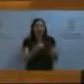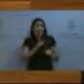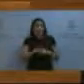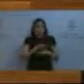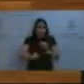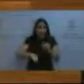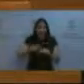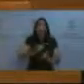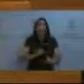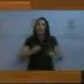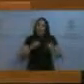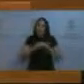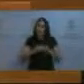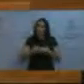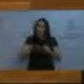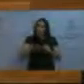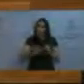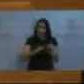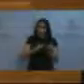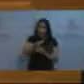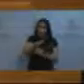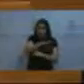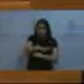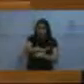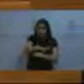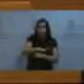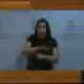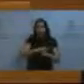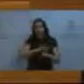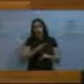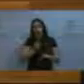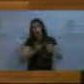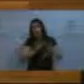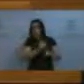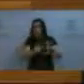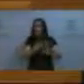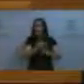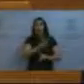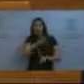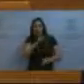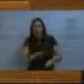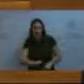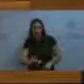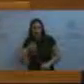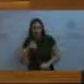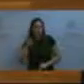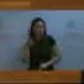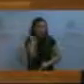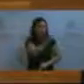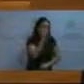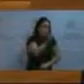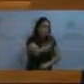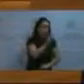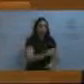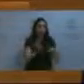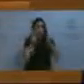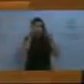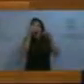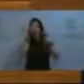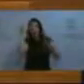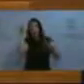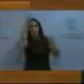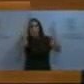gerencia del área para solucionar el problema. Parece ser que el despertador del PP les ha despertado a usted desde la siesta. Gracias a Dios.